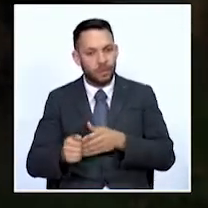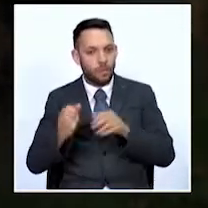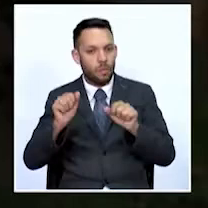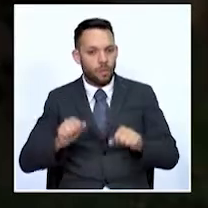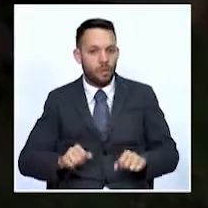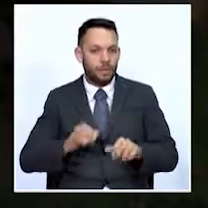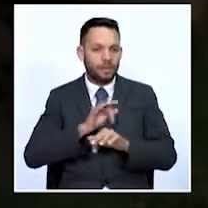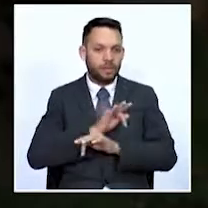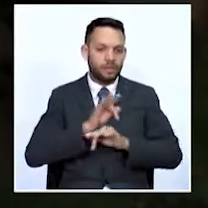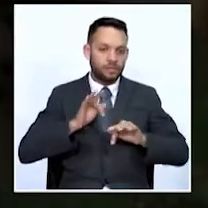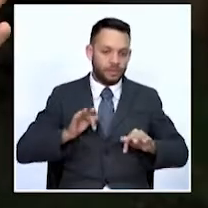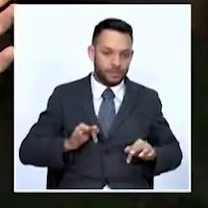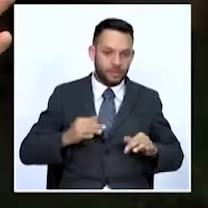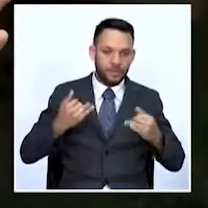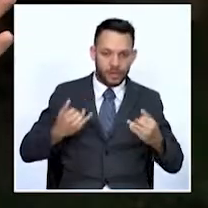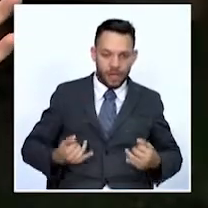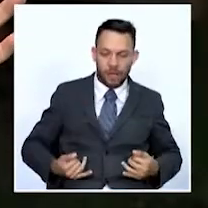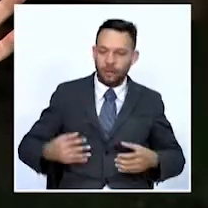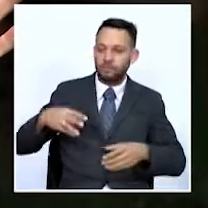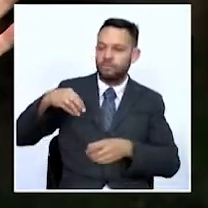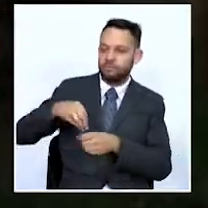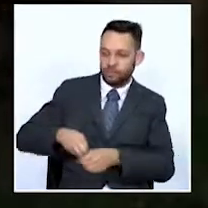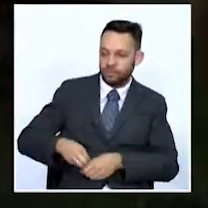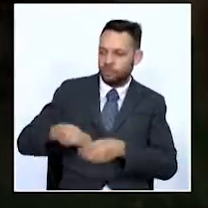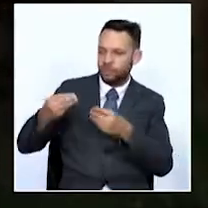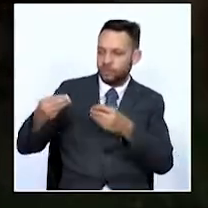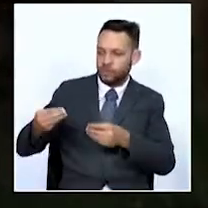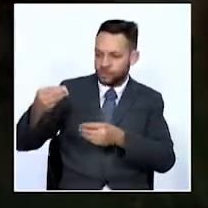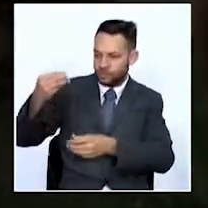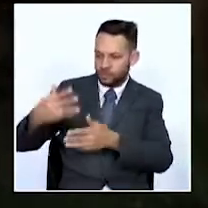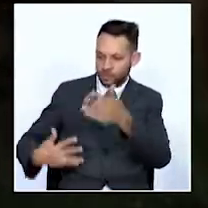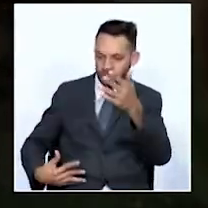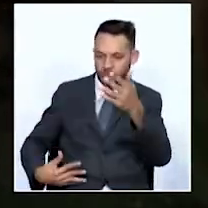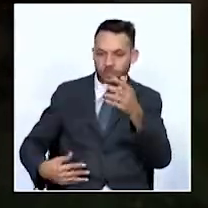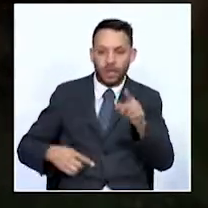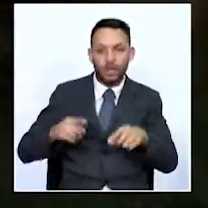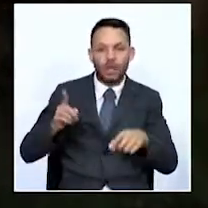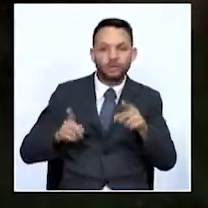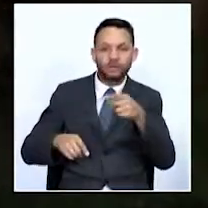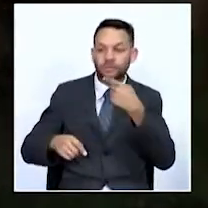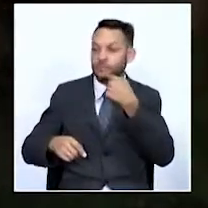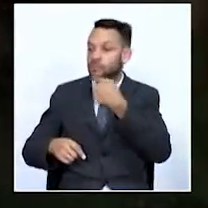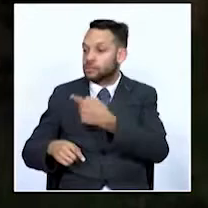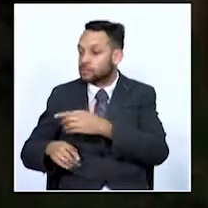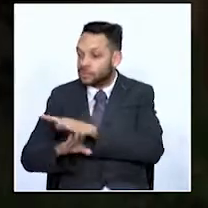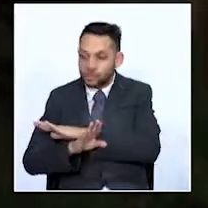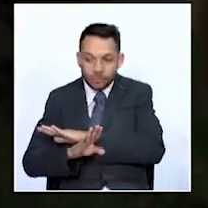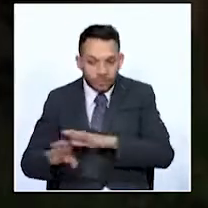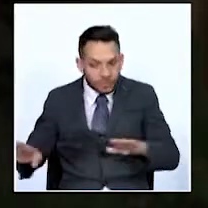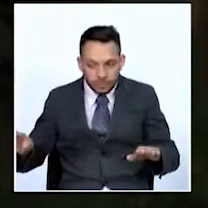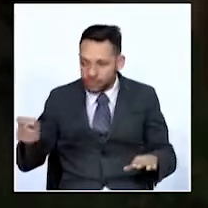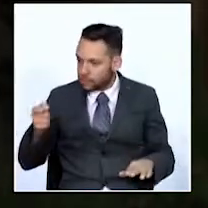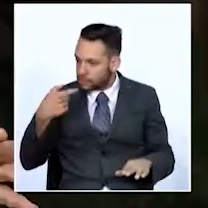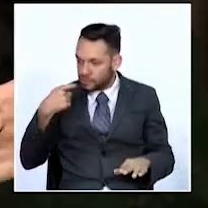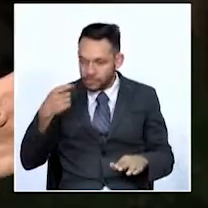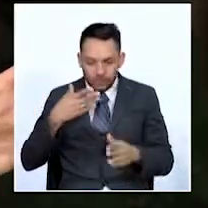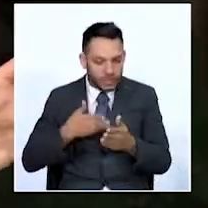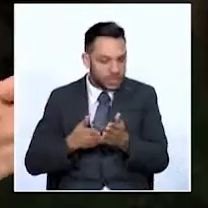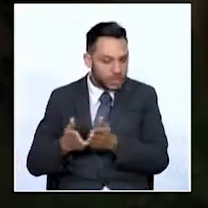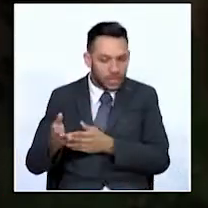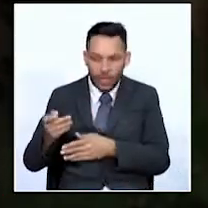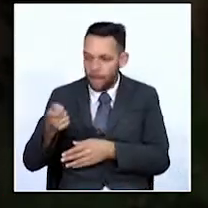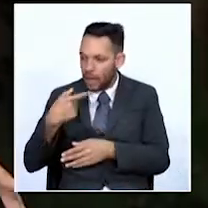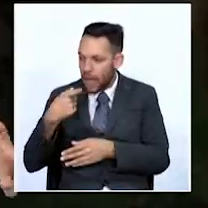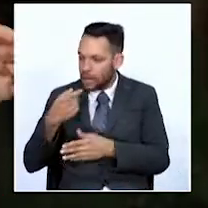tratamiento. Dentro de estos muchísimos, porque es muy triste que a un paciente le hagan diagnóstico de artritis, señora, tiene que tomar este medicamento el resto de la